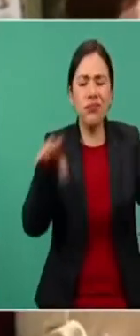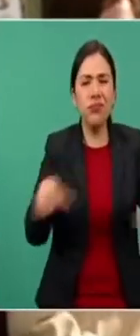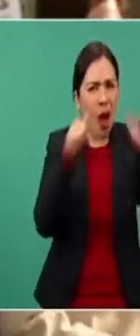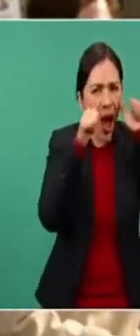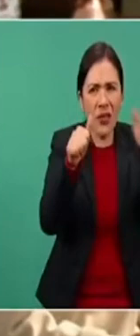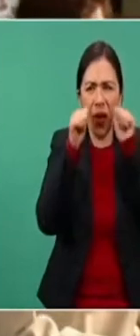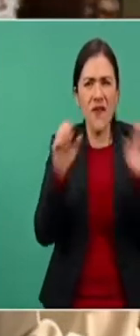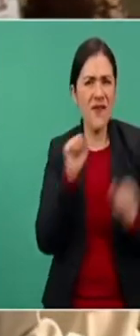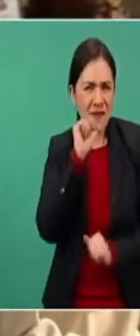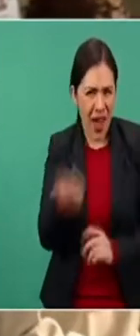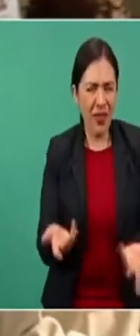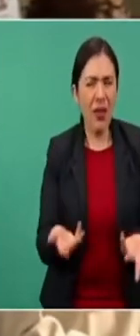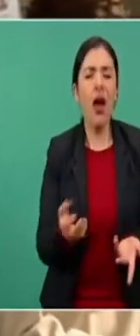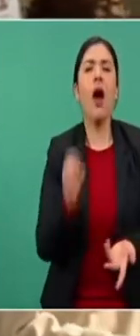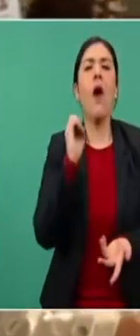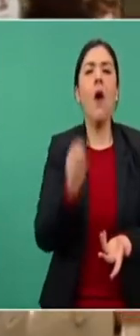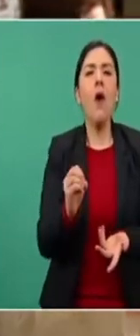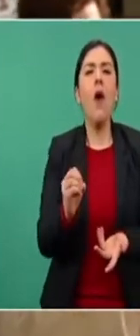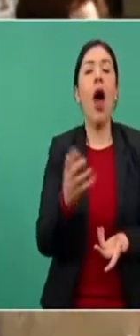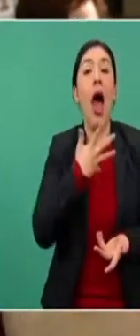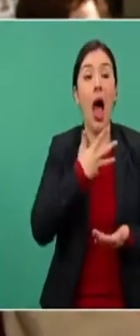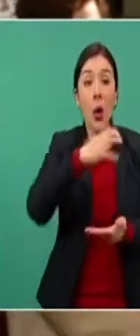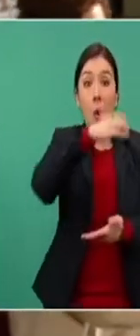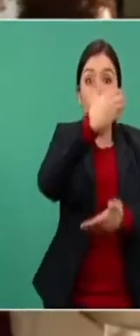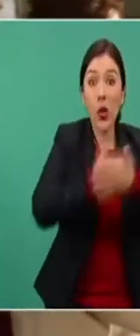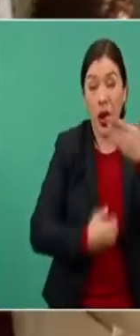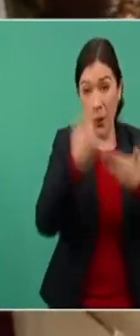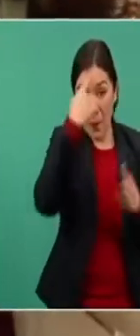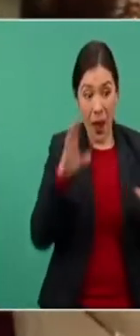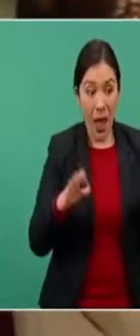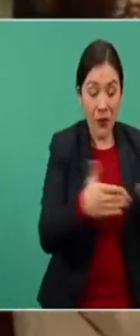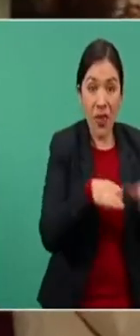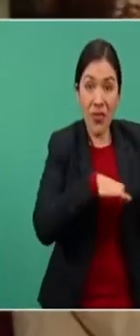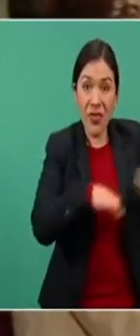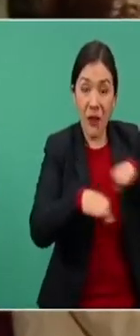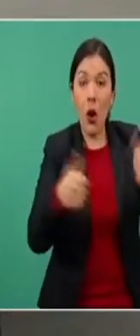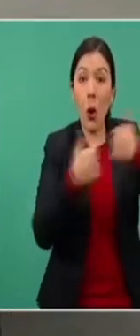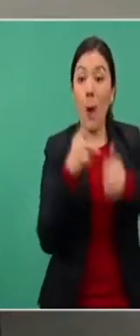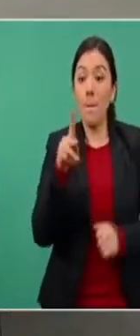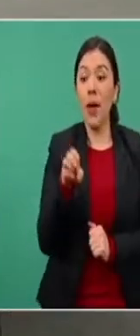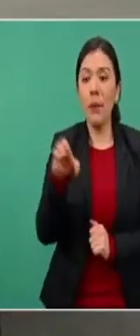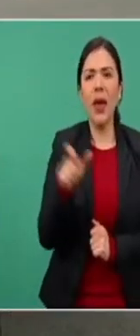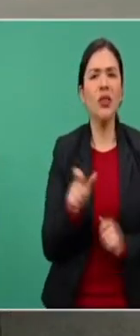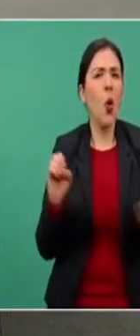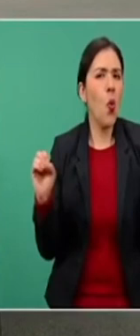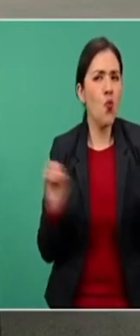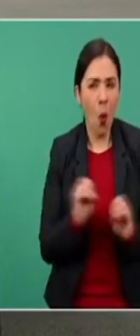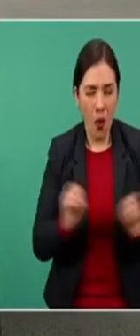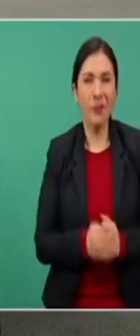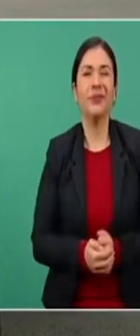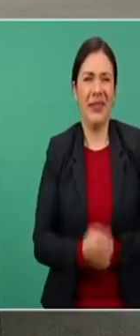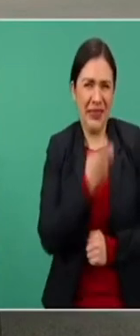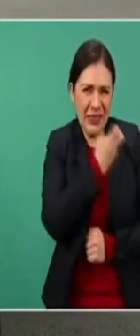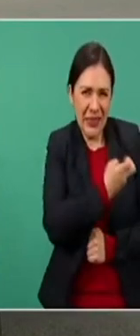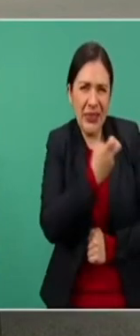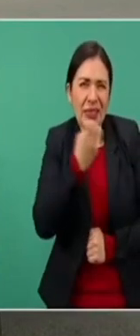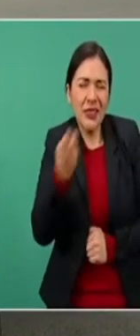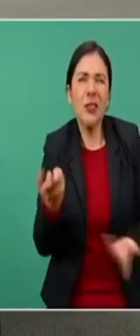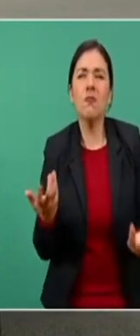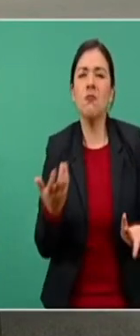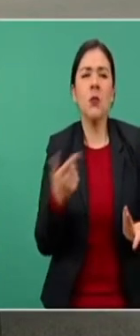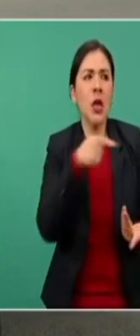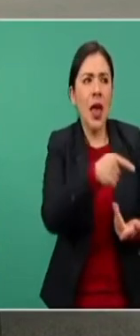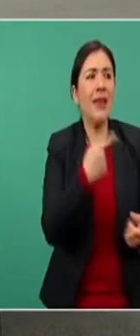tampoco tienen pues contrato colectivo de trabajo con Petróleos Mexicanos. Entonces, derivado de que pues no